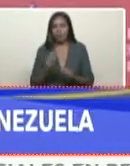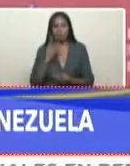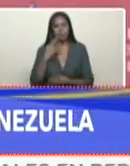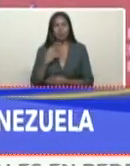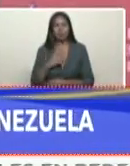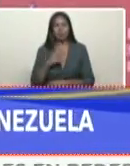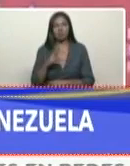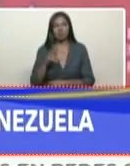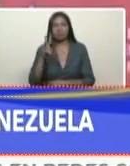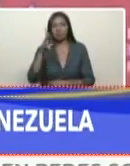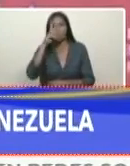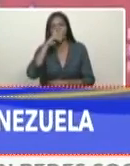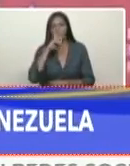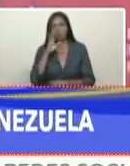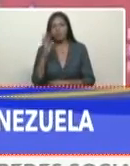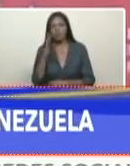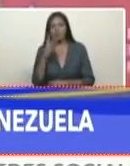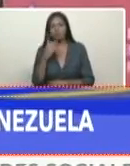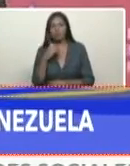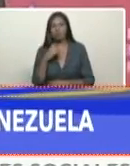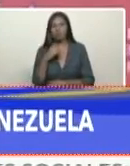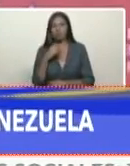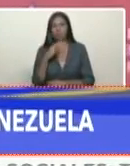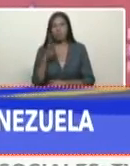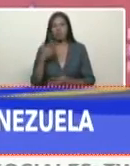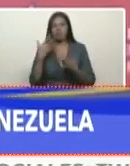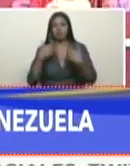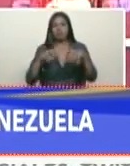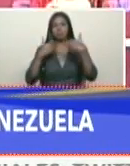Hace 2 años estábamos en medio de una rola de guarimba.